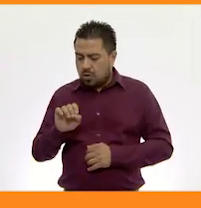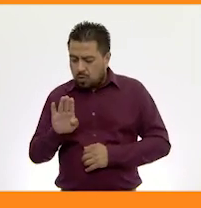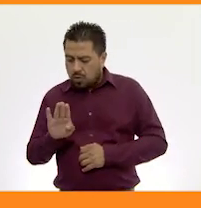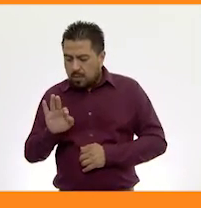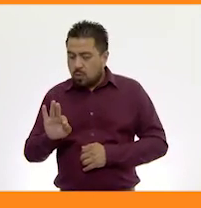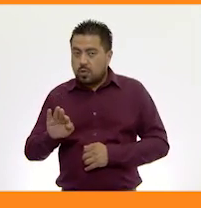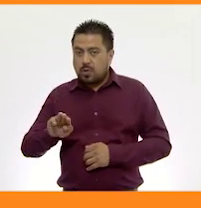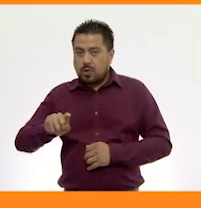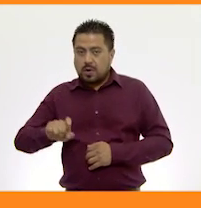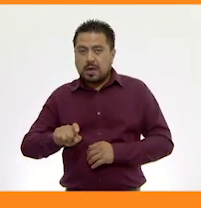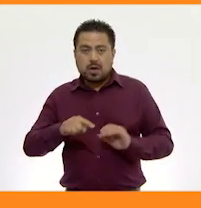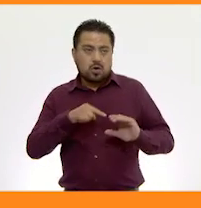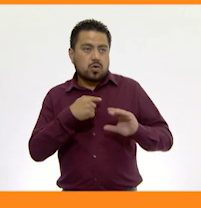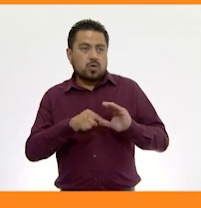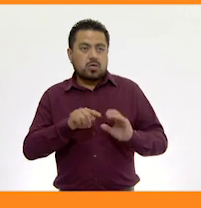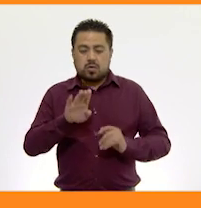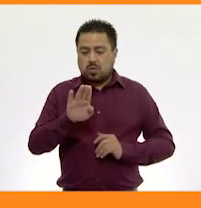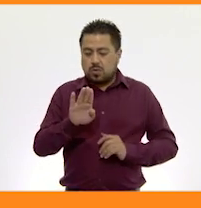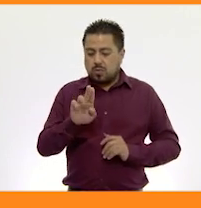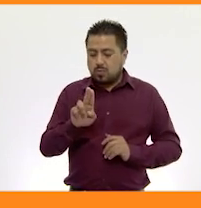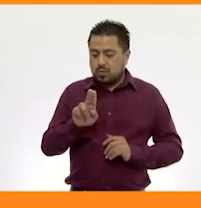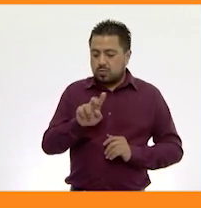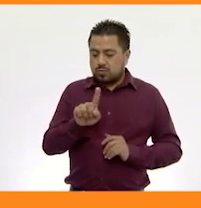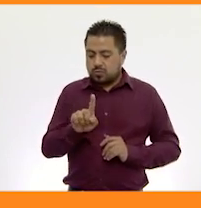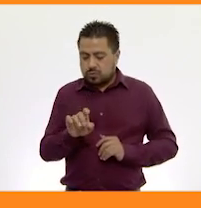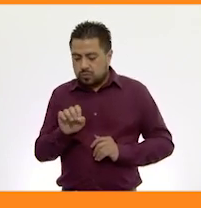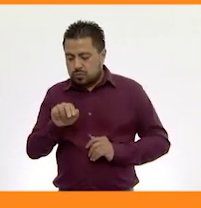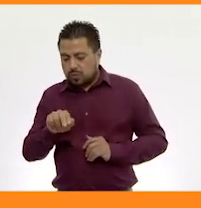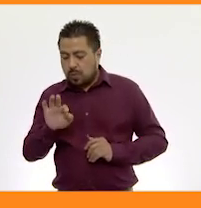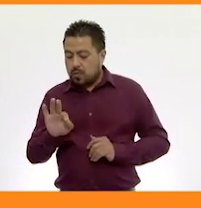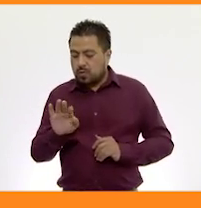cep.gov.mx, correo electrónico